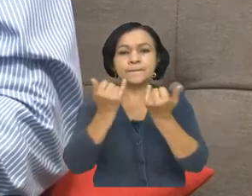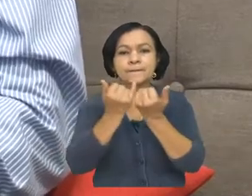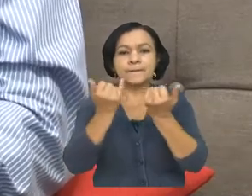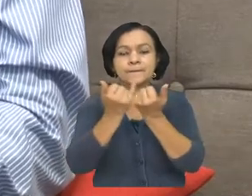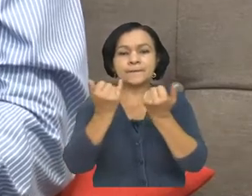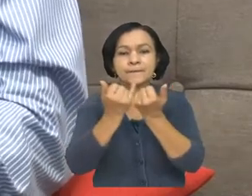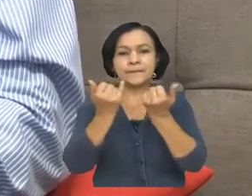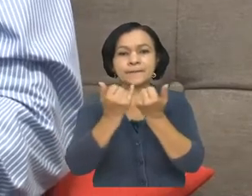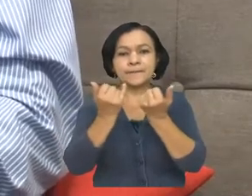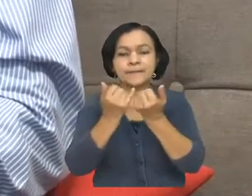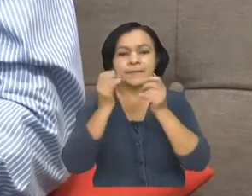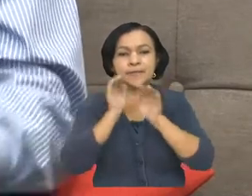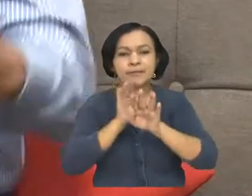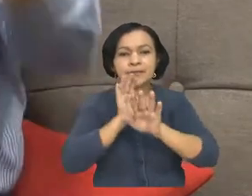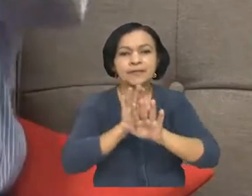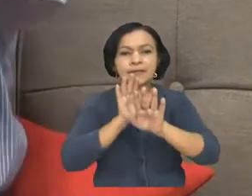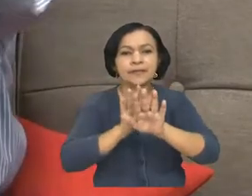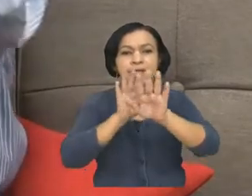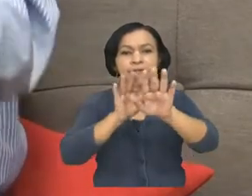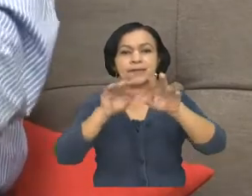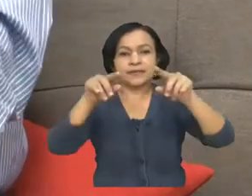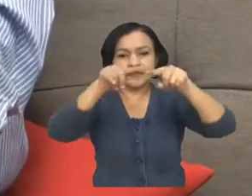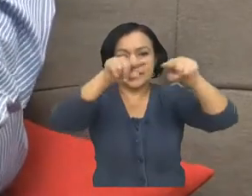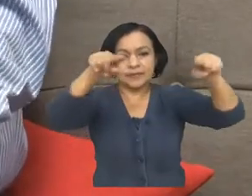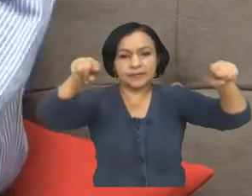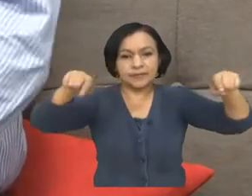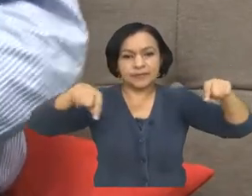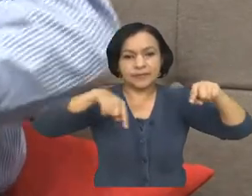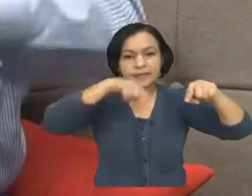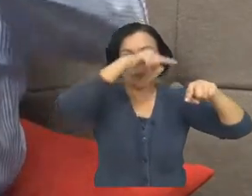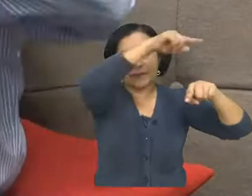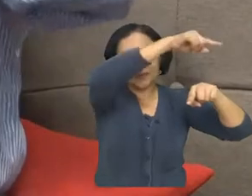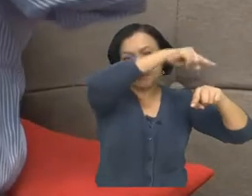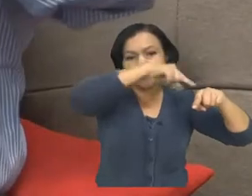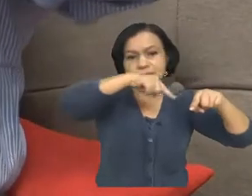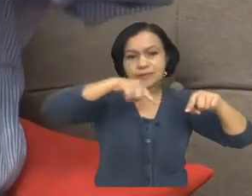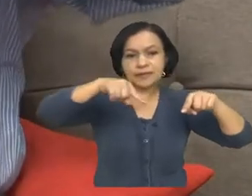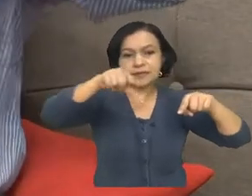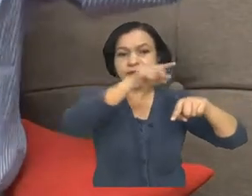Ahí, por ahí salimos nosotros. Ahí hay una entradita. Y entonces,